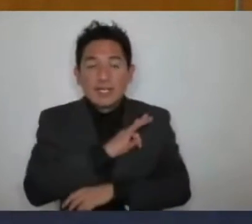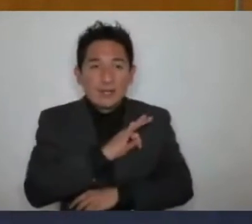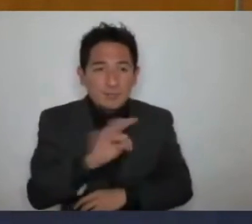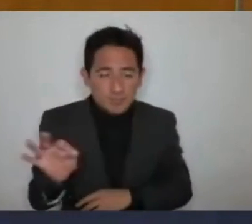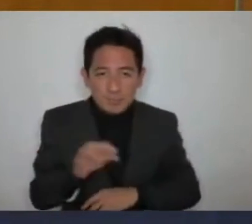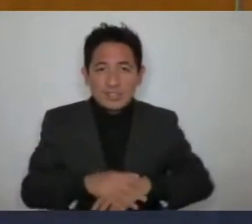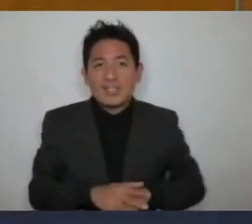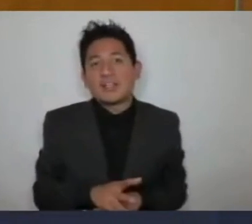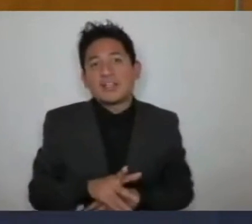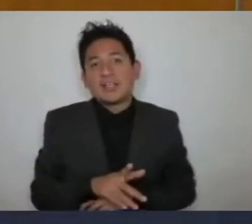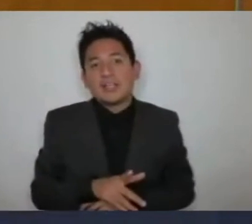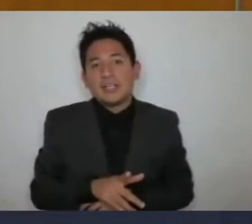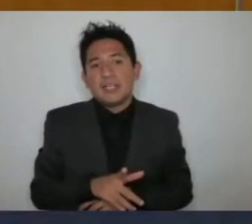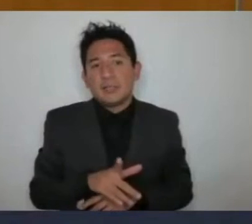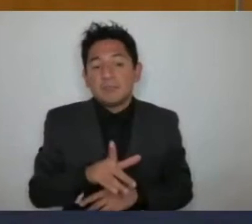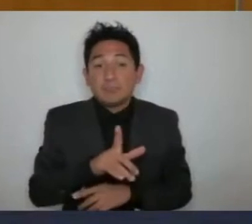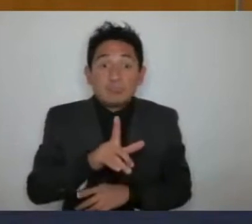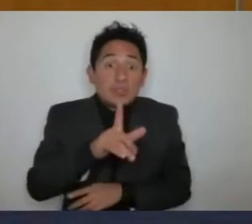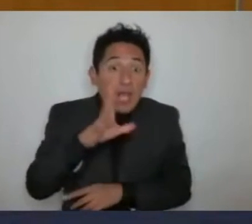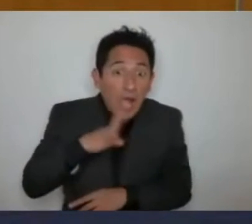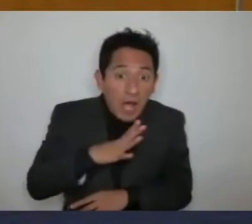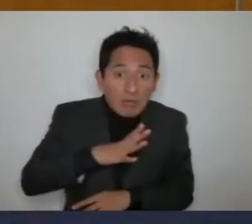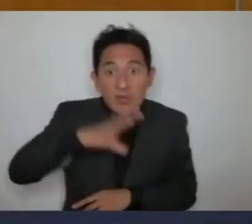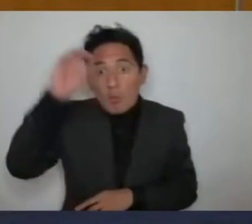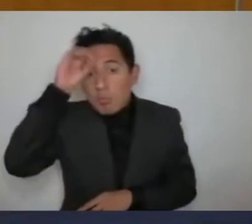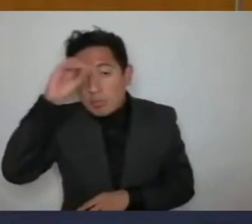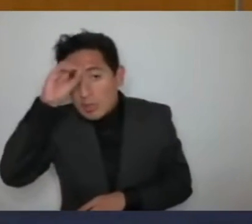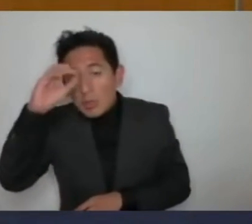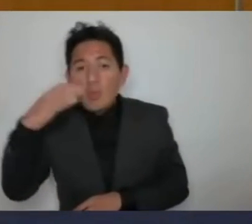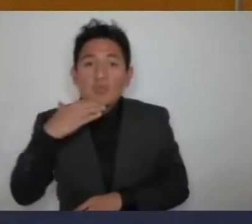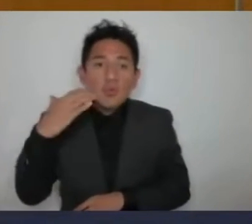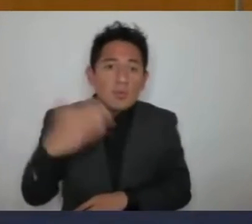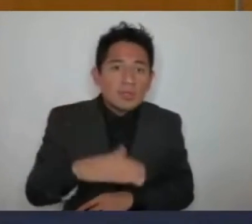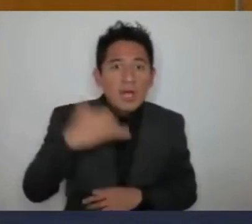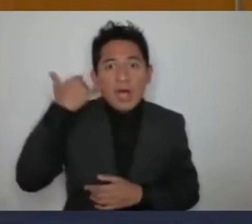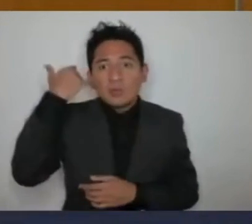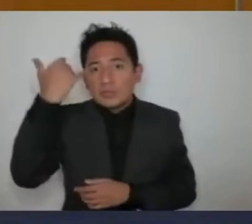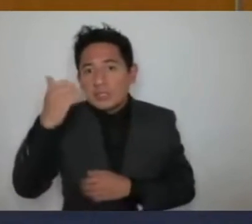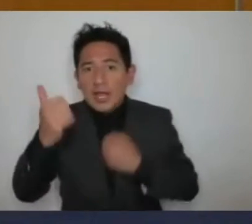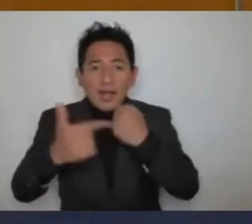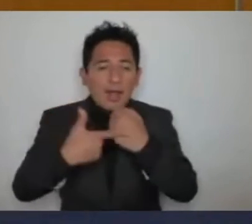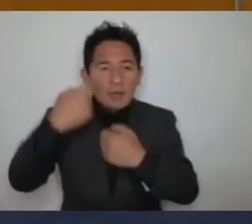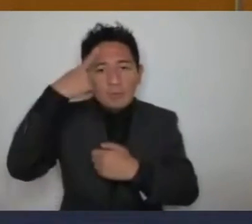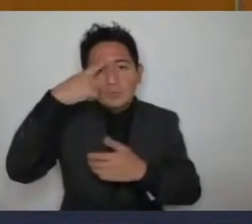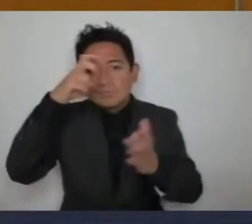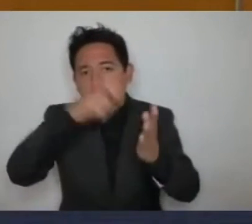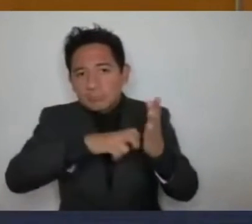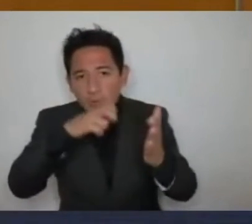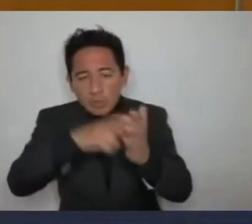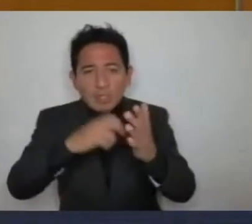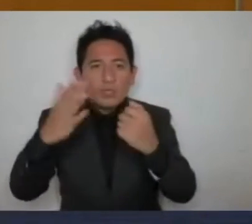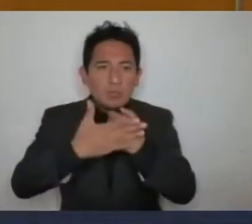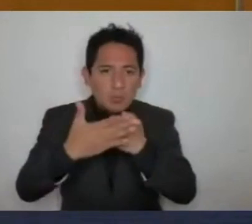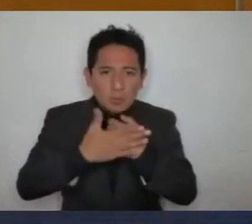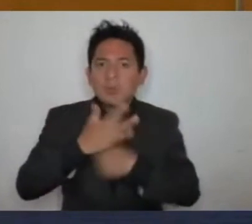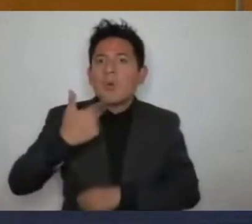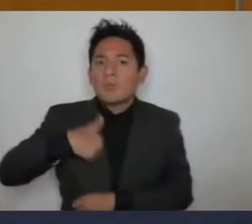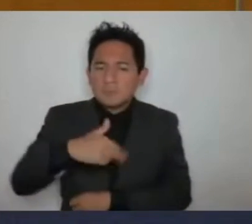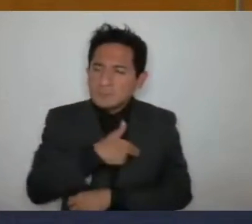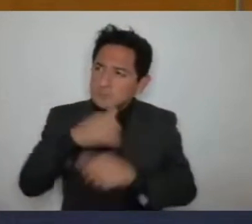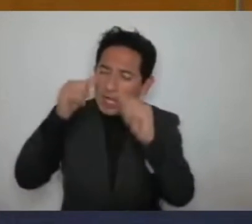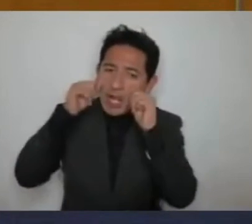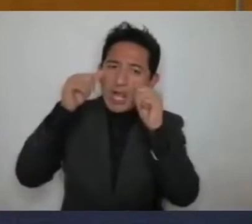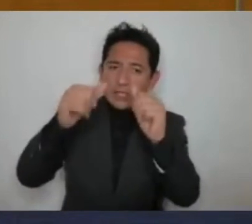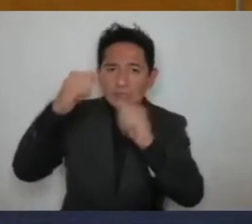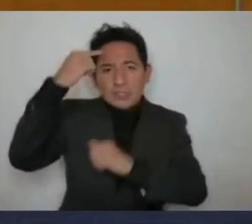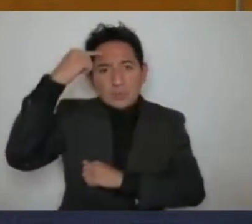si hay cosas que nos faltan si hay cosas que debemos modificar corregir etcétera y siempre estamos interesadas en Escuchar si